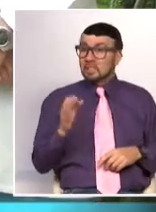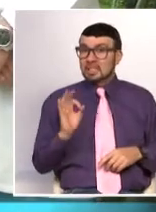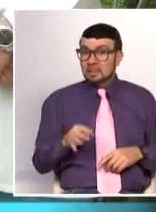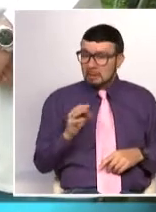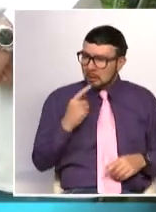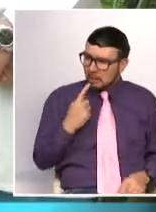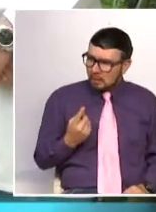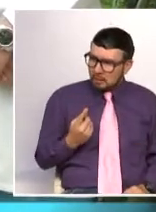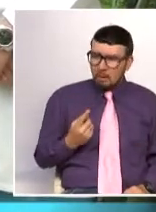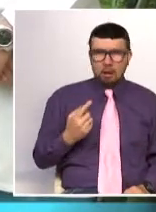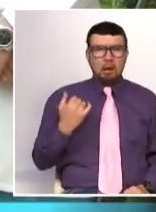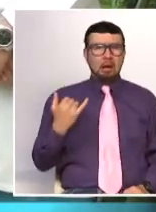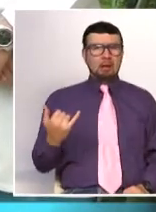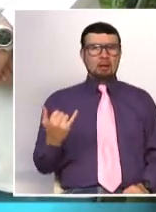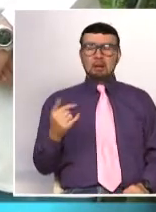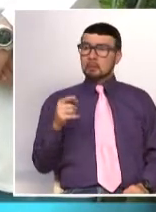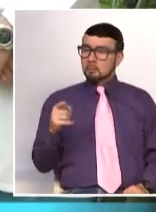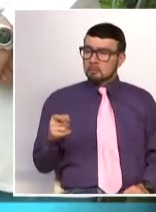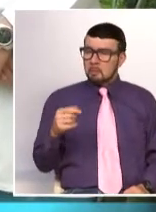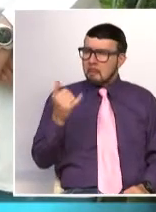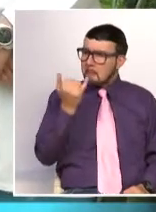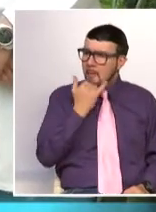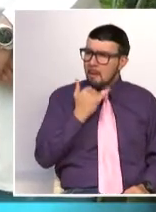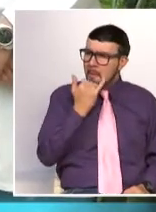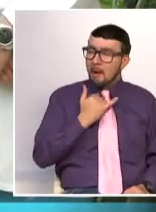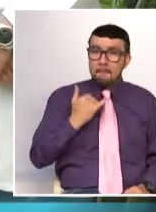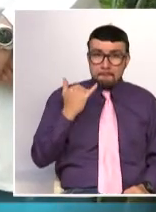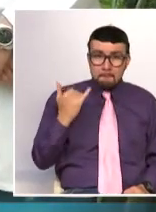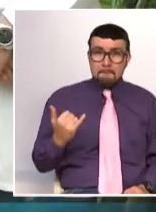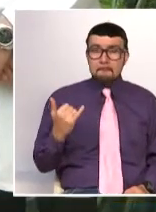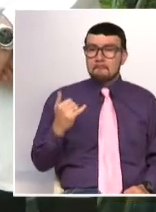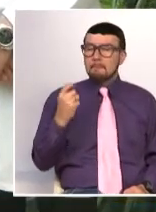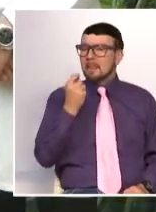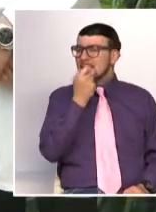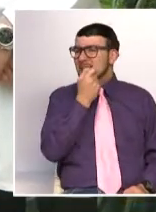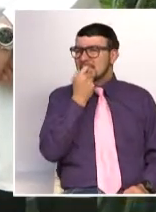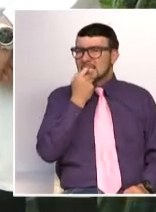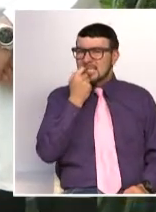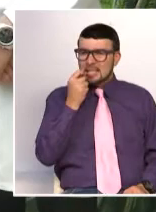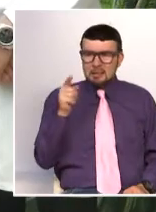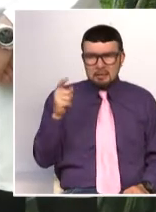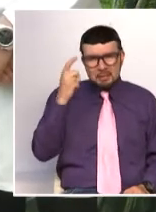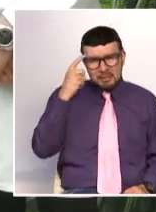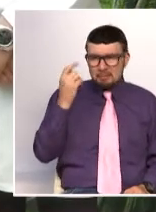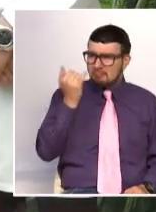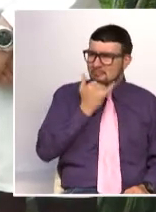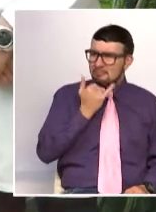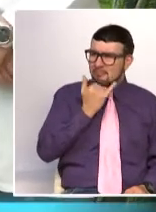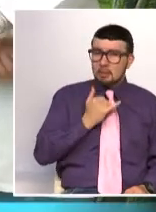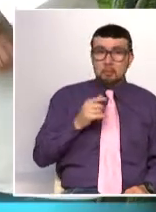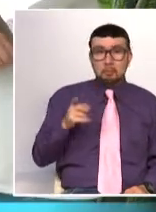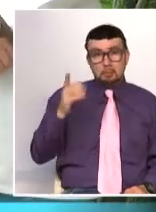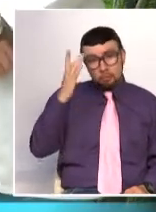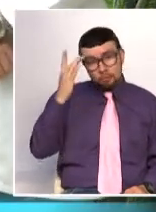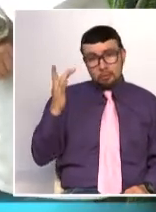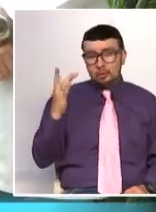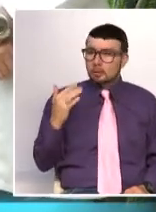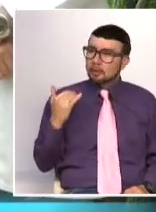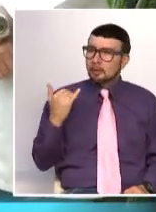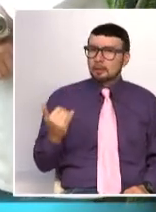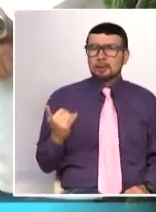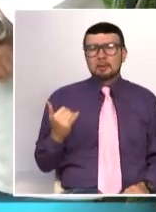digamos así el amalgama y el mercurio porque éste tiene la habilidad de desprenderse fácilmente